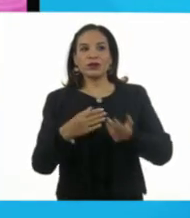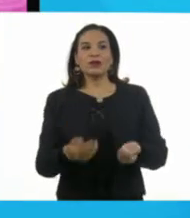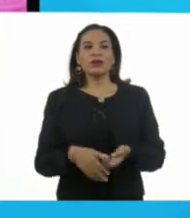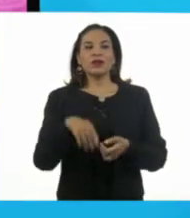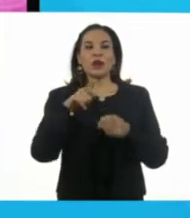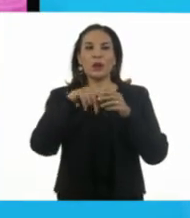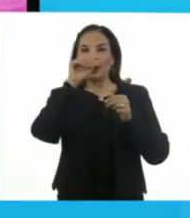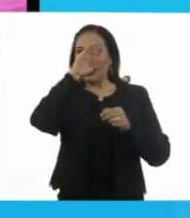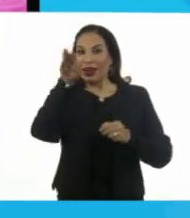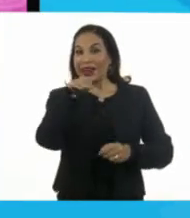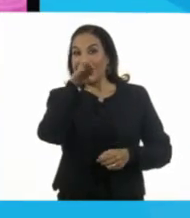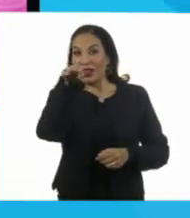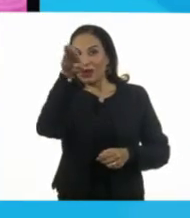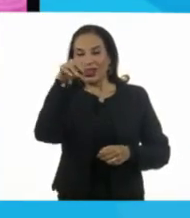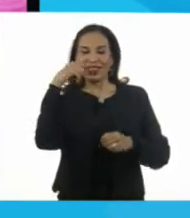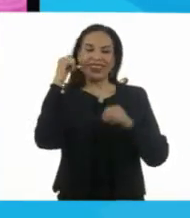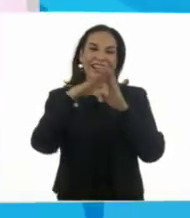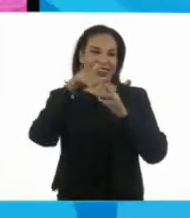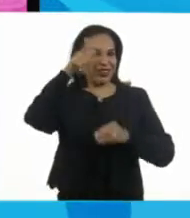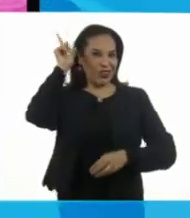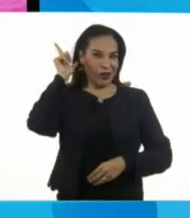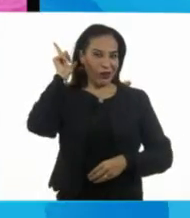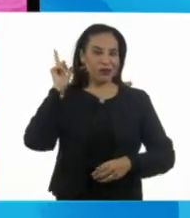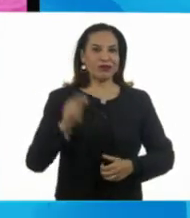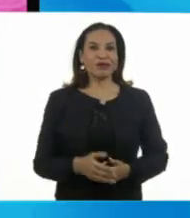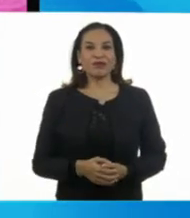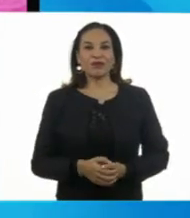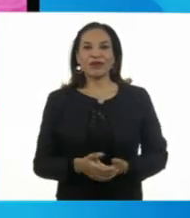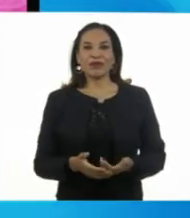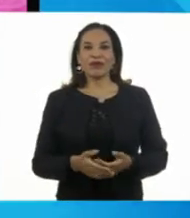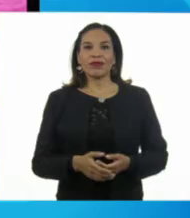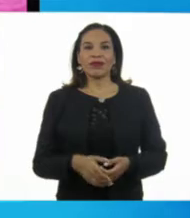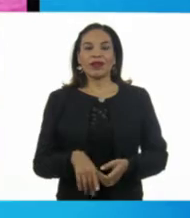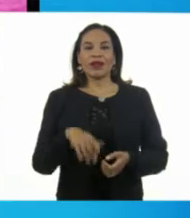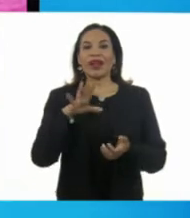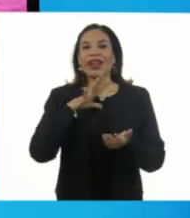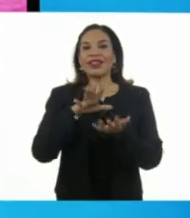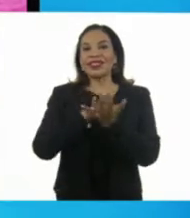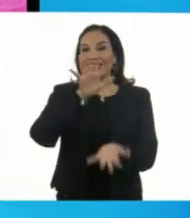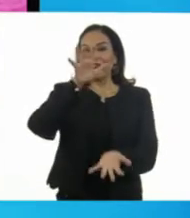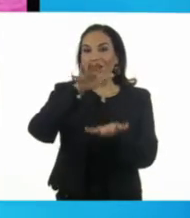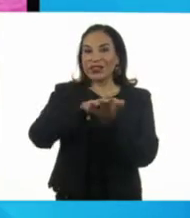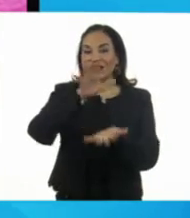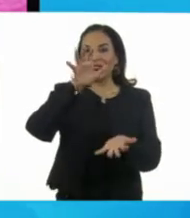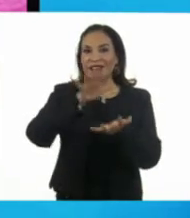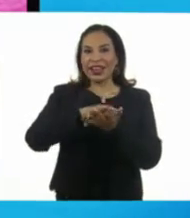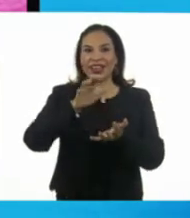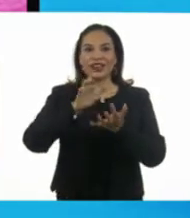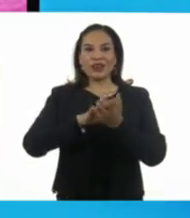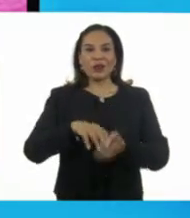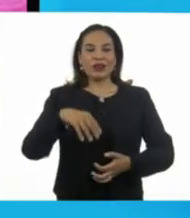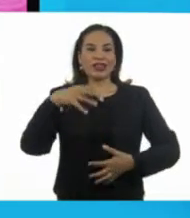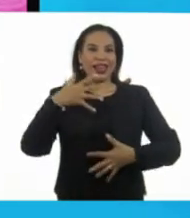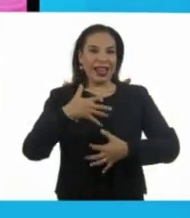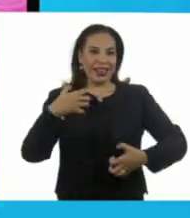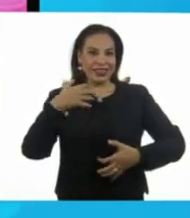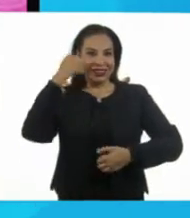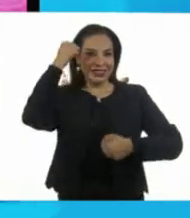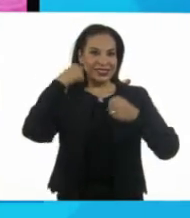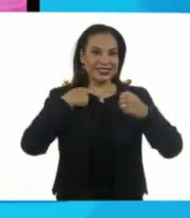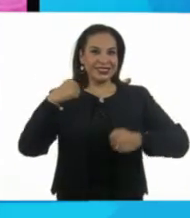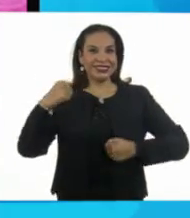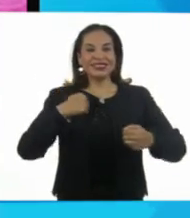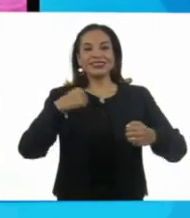y un elefante loco. Hay un cocodrilo y un